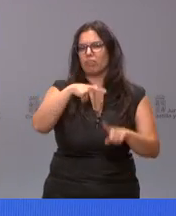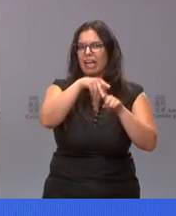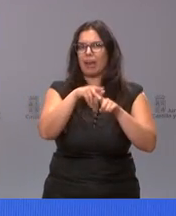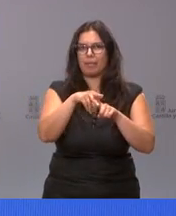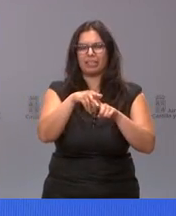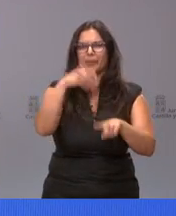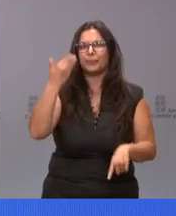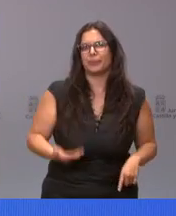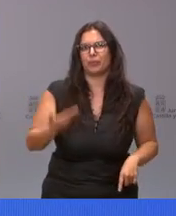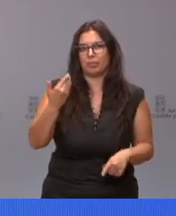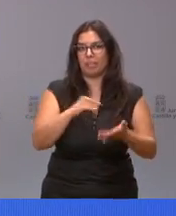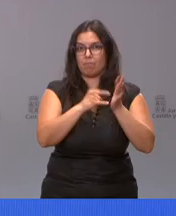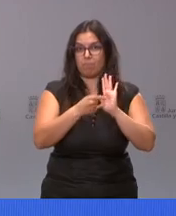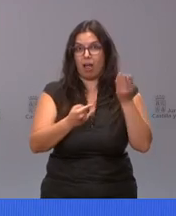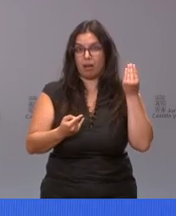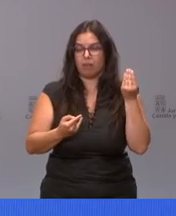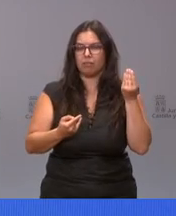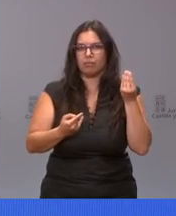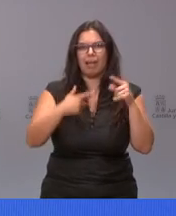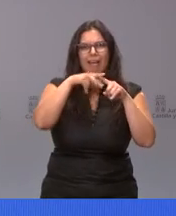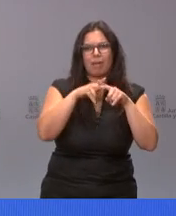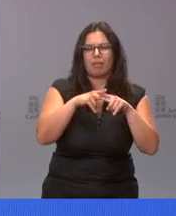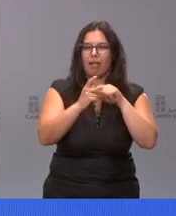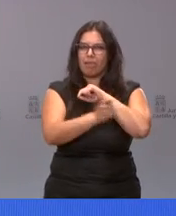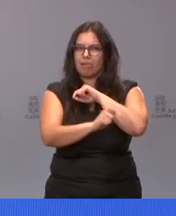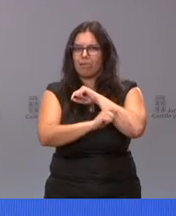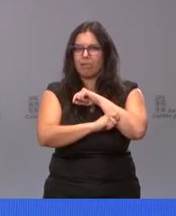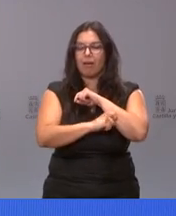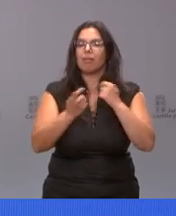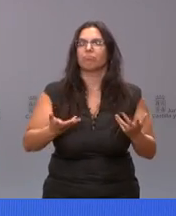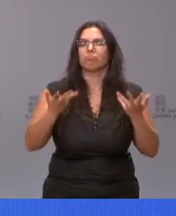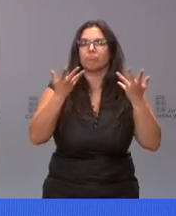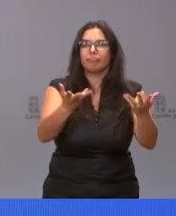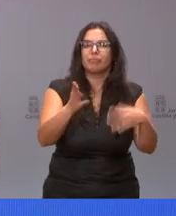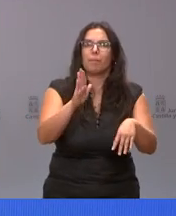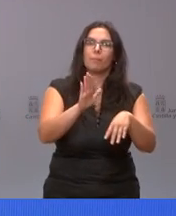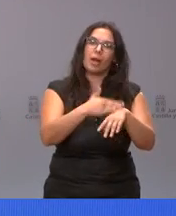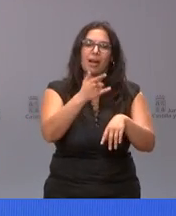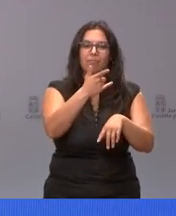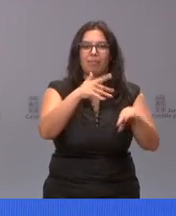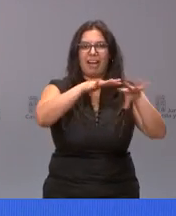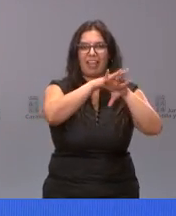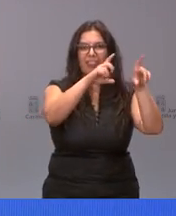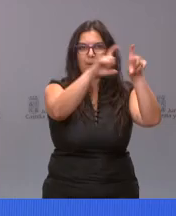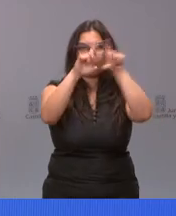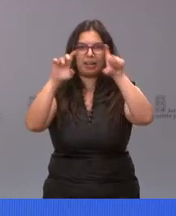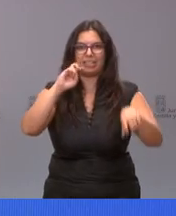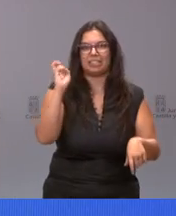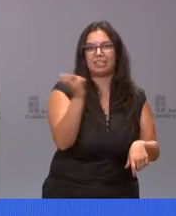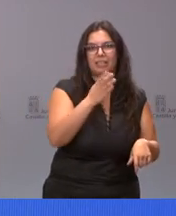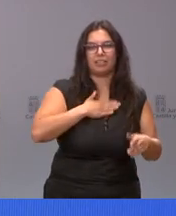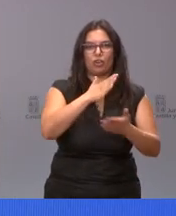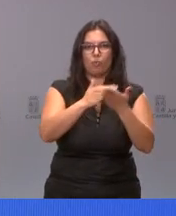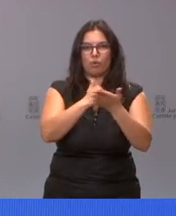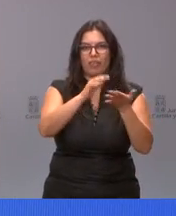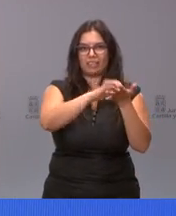instrumento fundamental, un instrumento estratégico al servicio del tejido empresarial de la Comunidad Autónoma